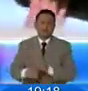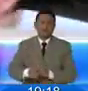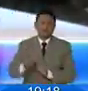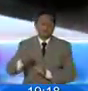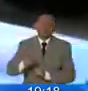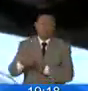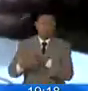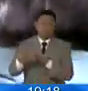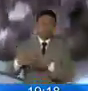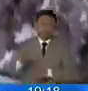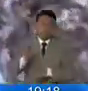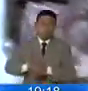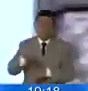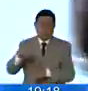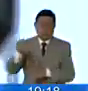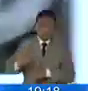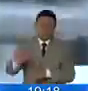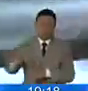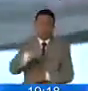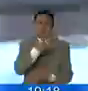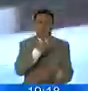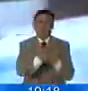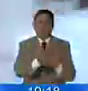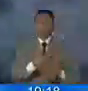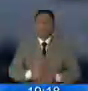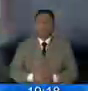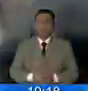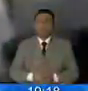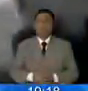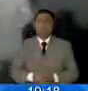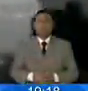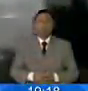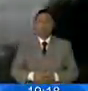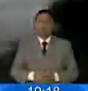y determinar su grado de culpabilidad. En Quito informó Andrea Orbe.